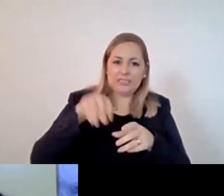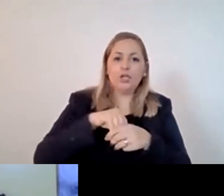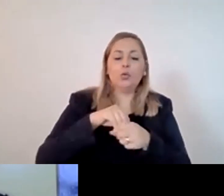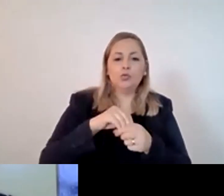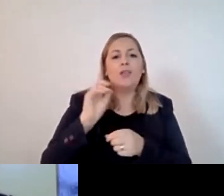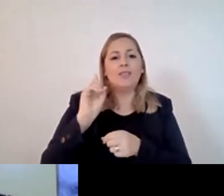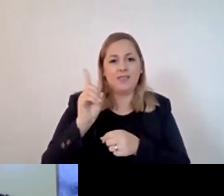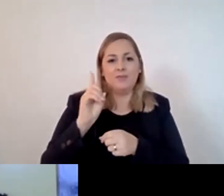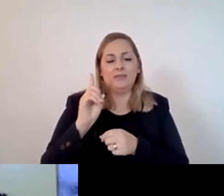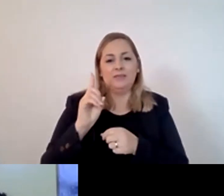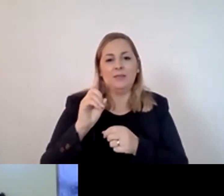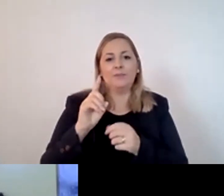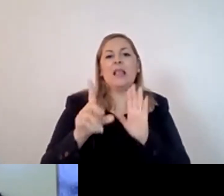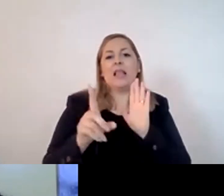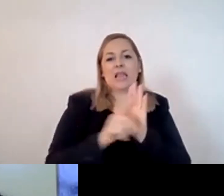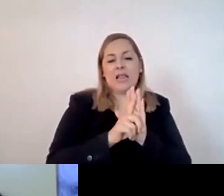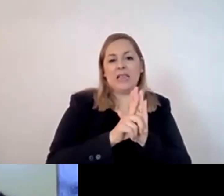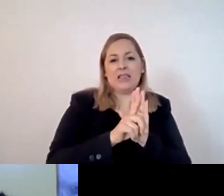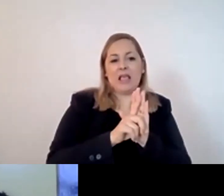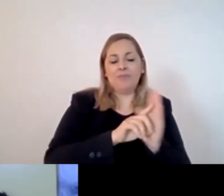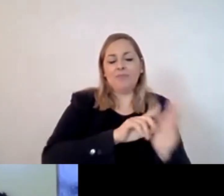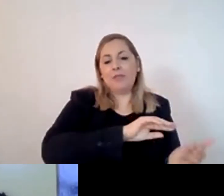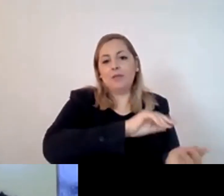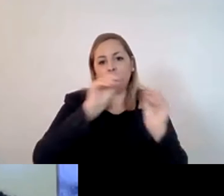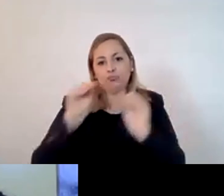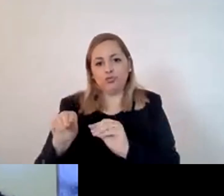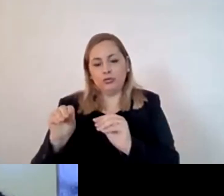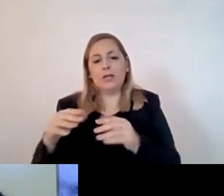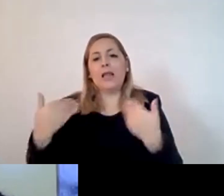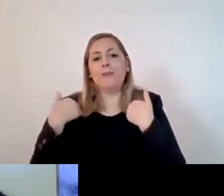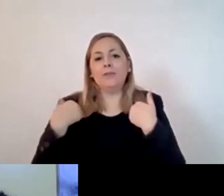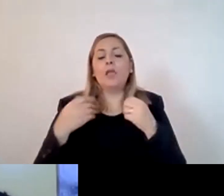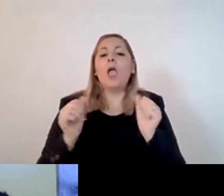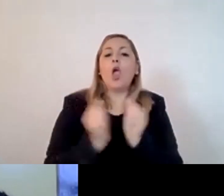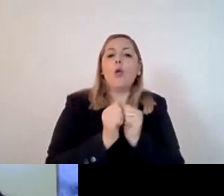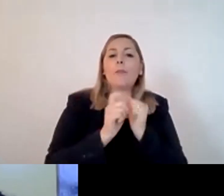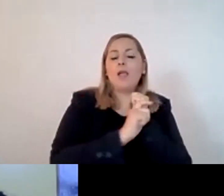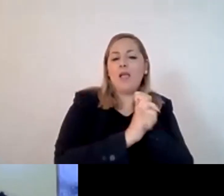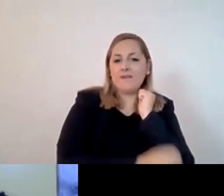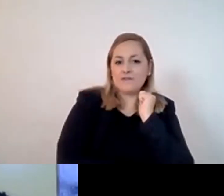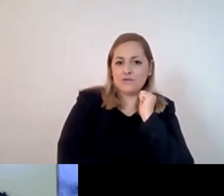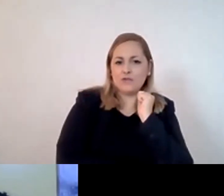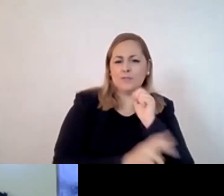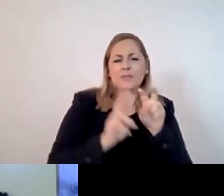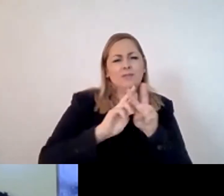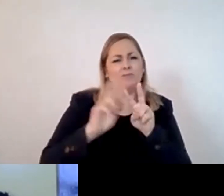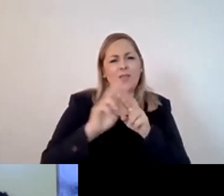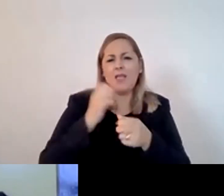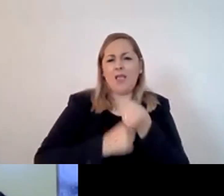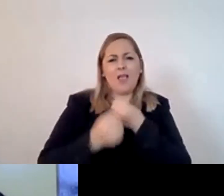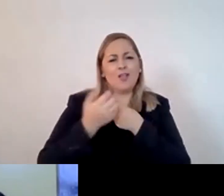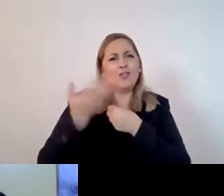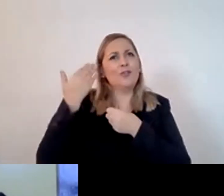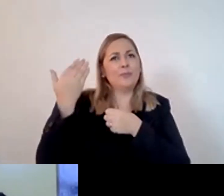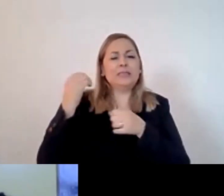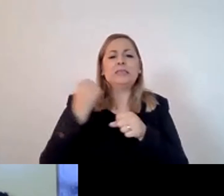discapacidad desde la legalidad a la práctica. Y nos va a acompañar un abogado que hace muchos años que está